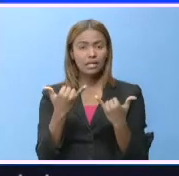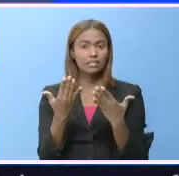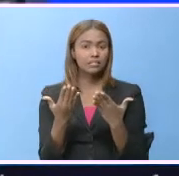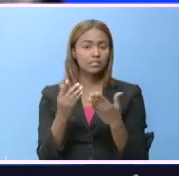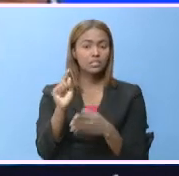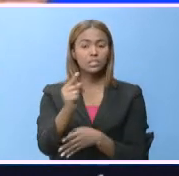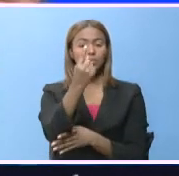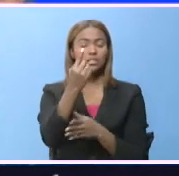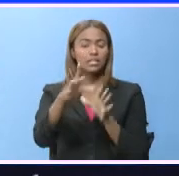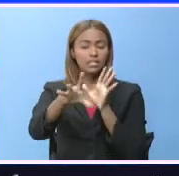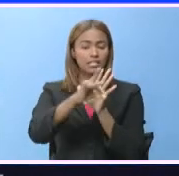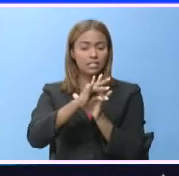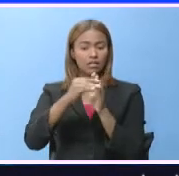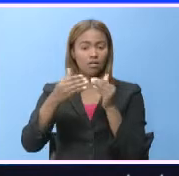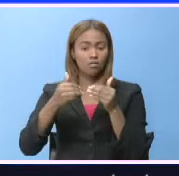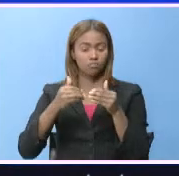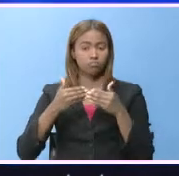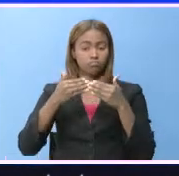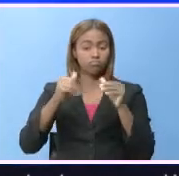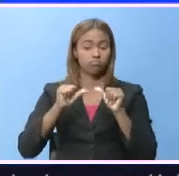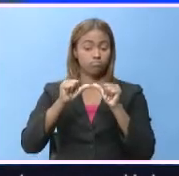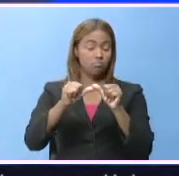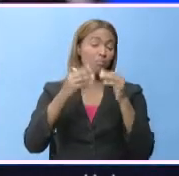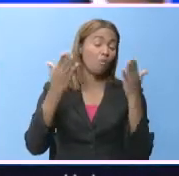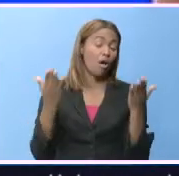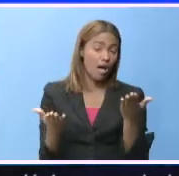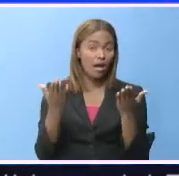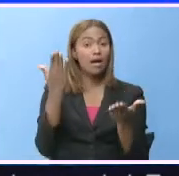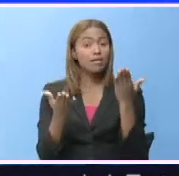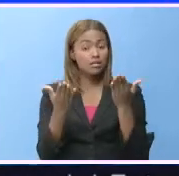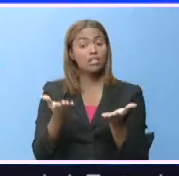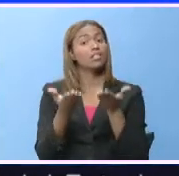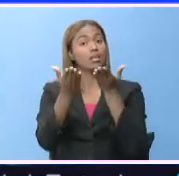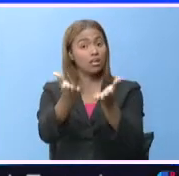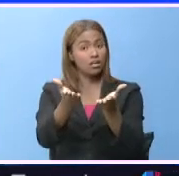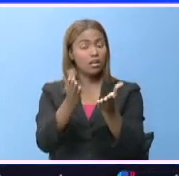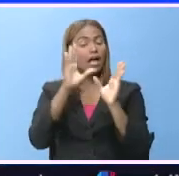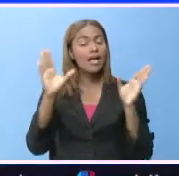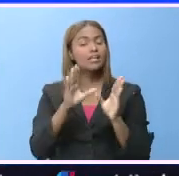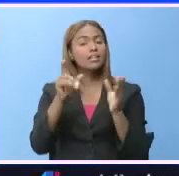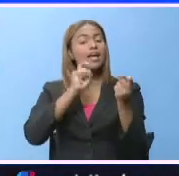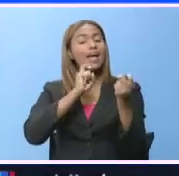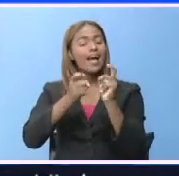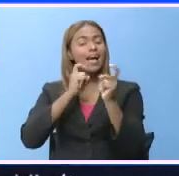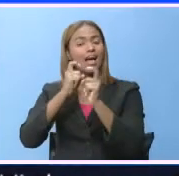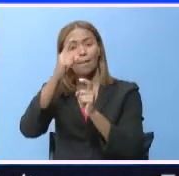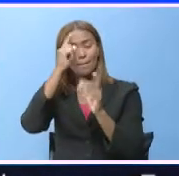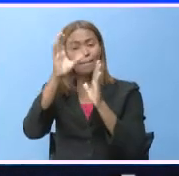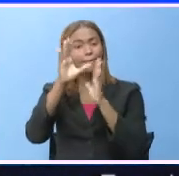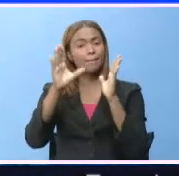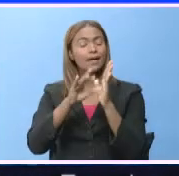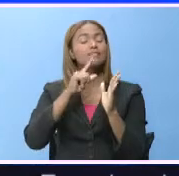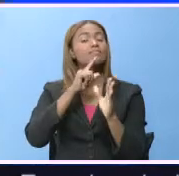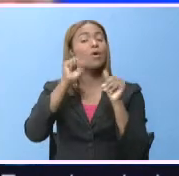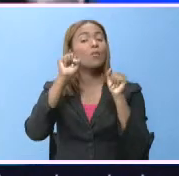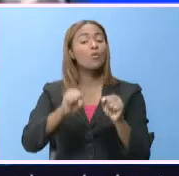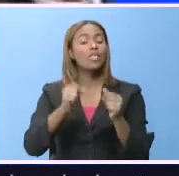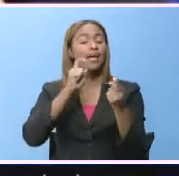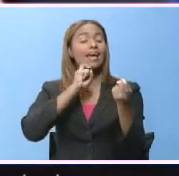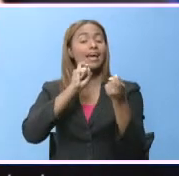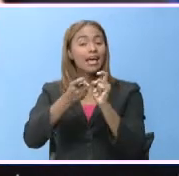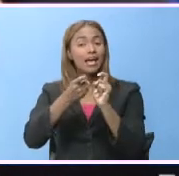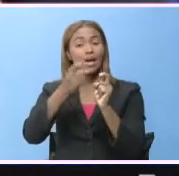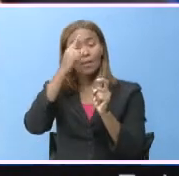de una sola reelección consecutiva, bueno, pues blindarla y hacer una modificación a la Constitución que sea la